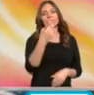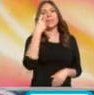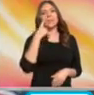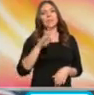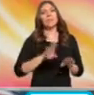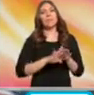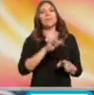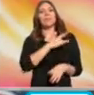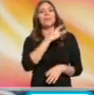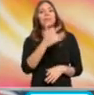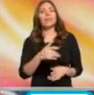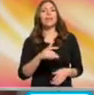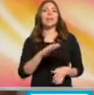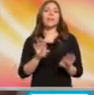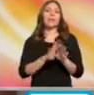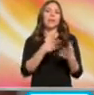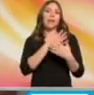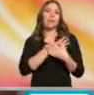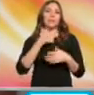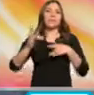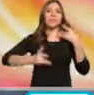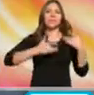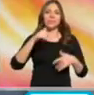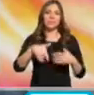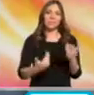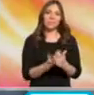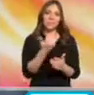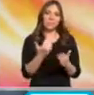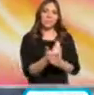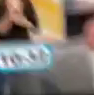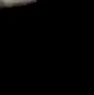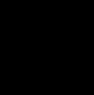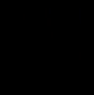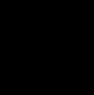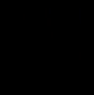romance, de amor y de sentimiento en esta mañana. Pues muchas gracias como siempre.